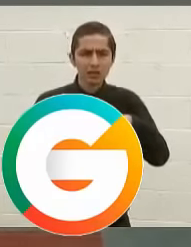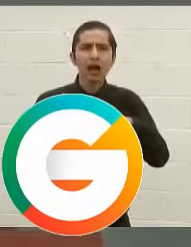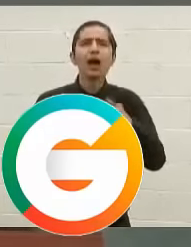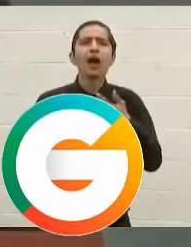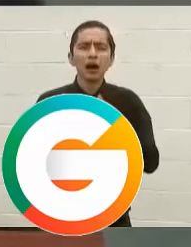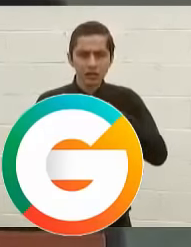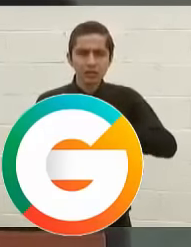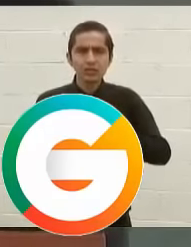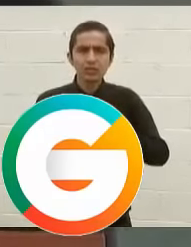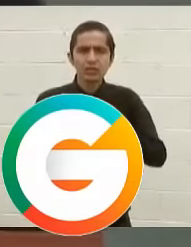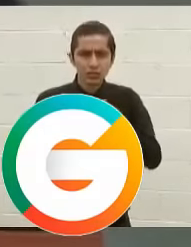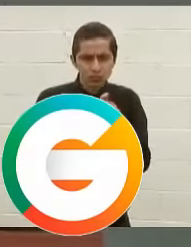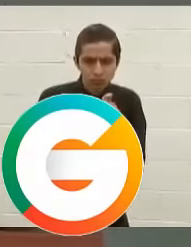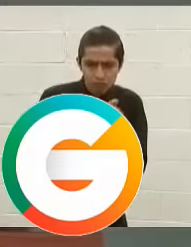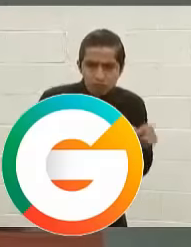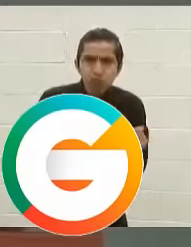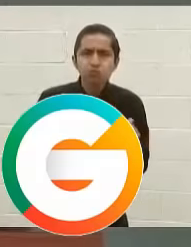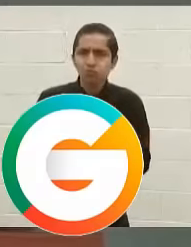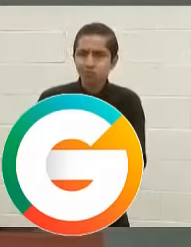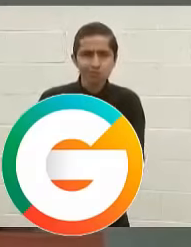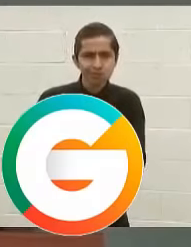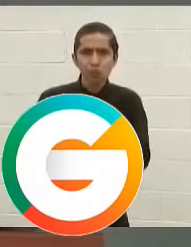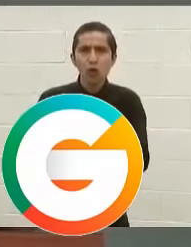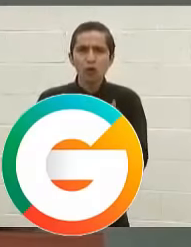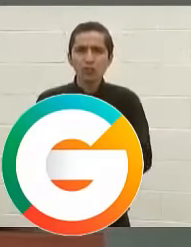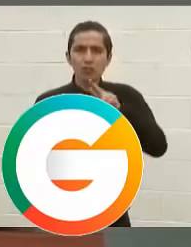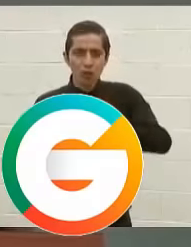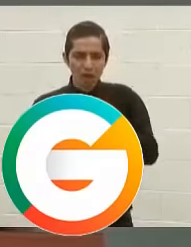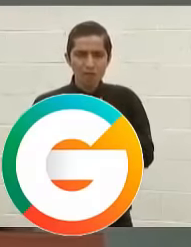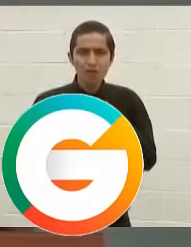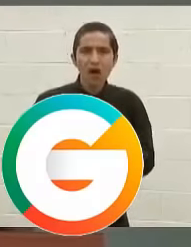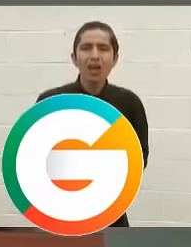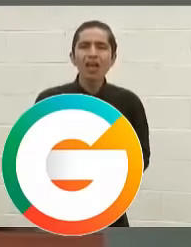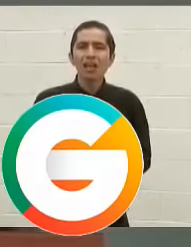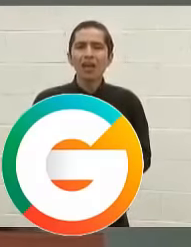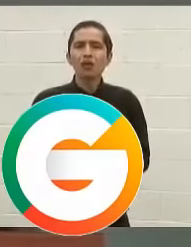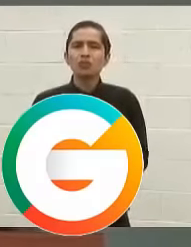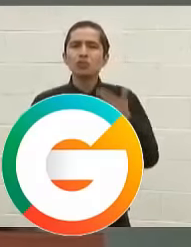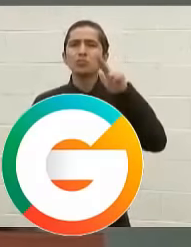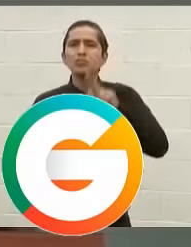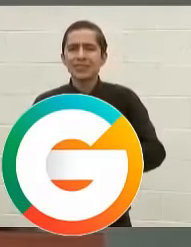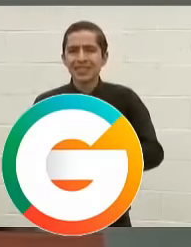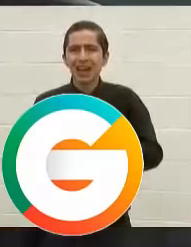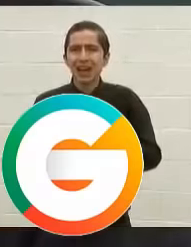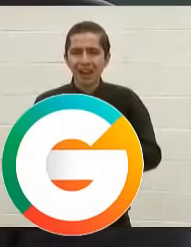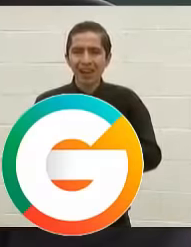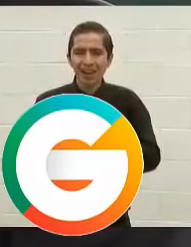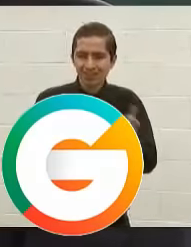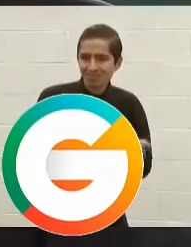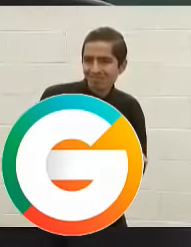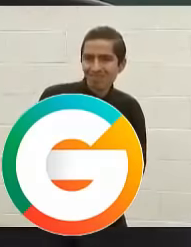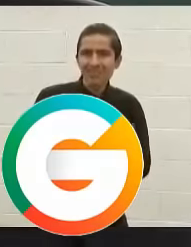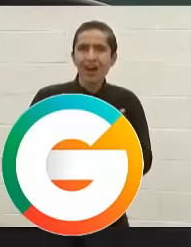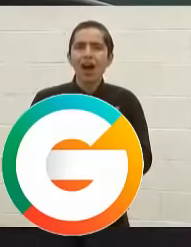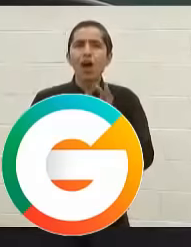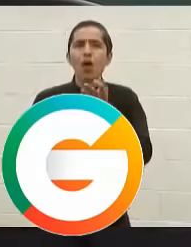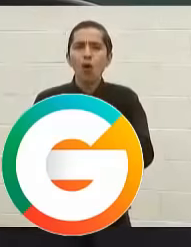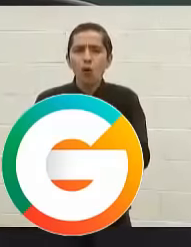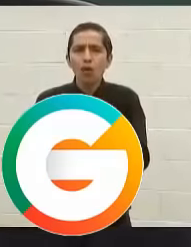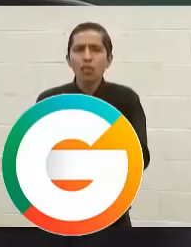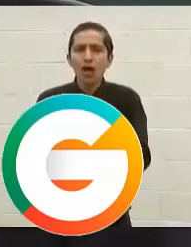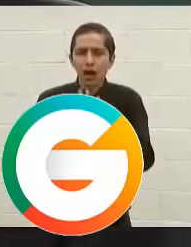proporcionando seguridad periférica al hospital médica, al hospital en el que está